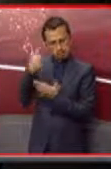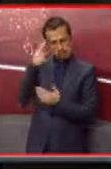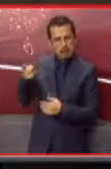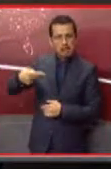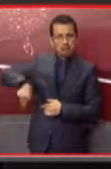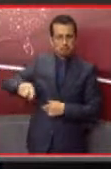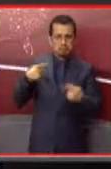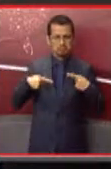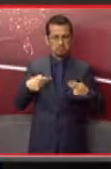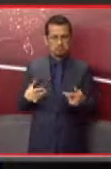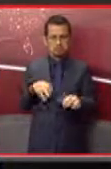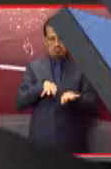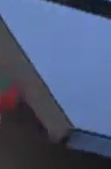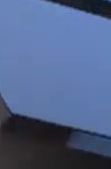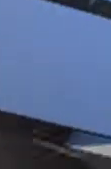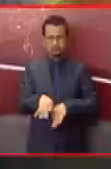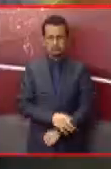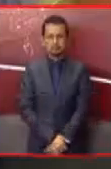salarios mínimos.